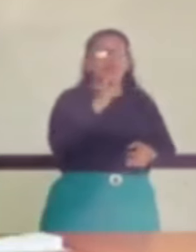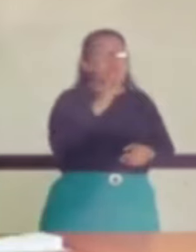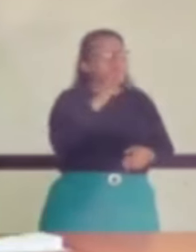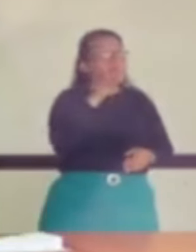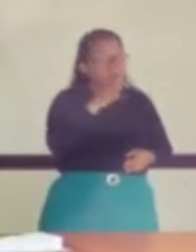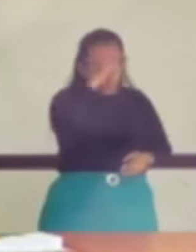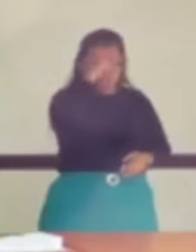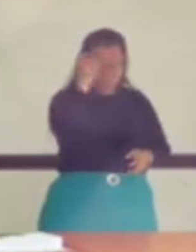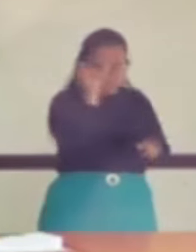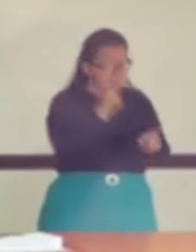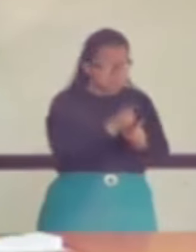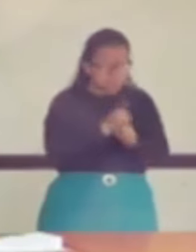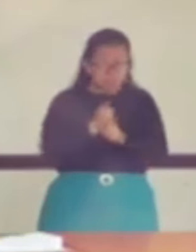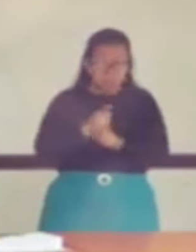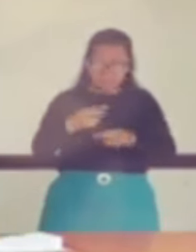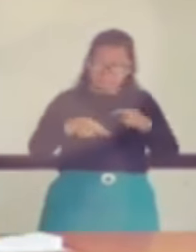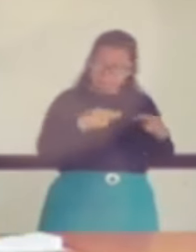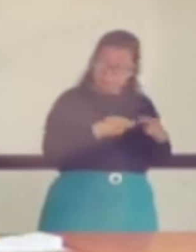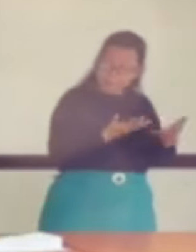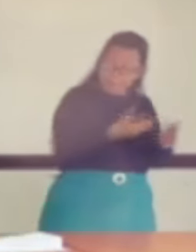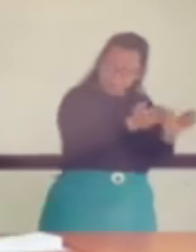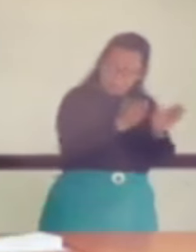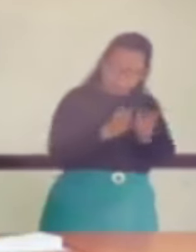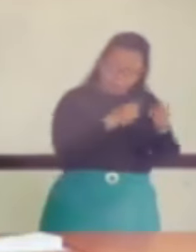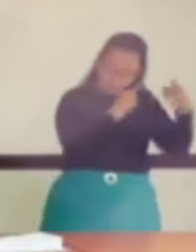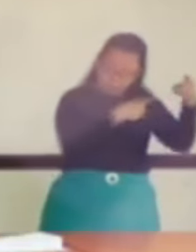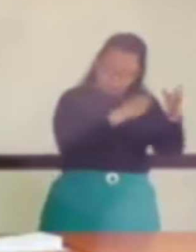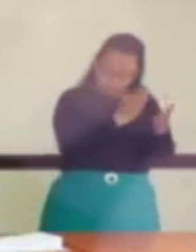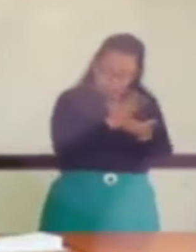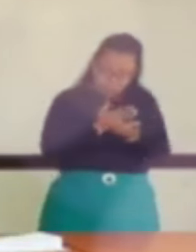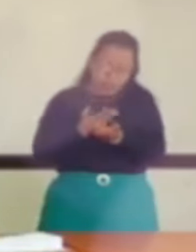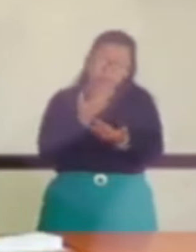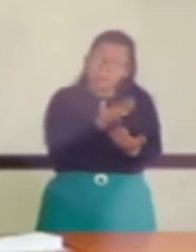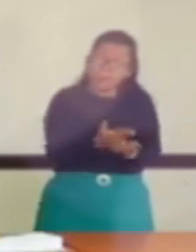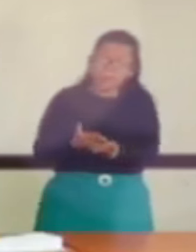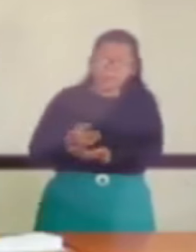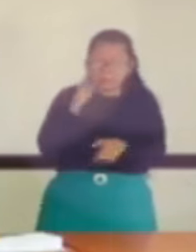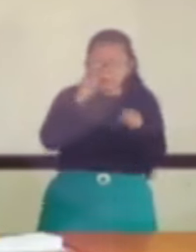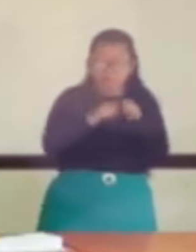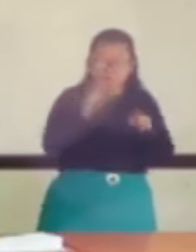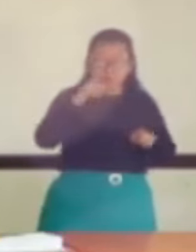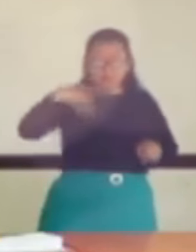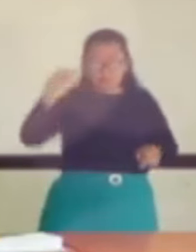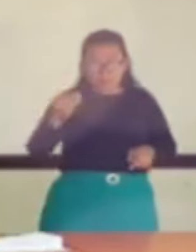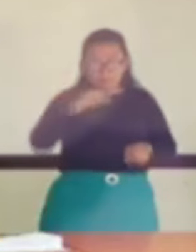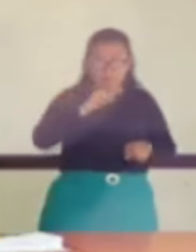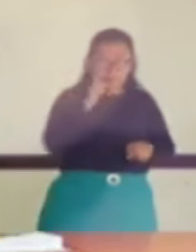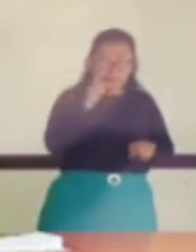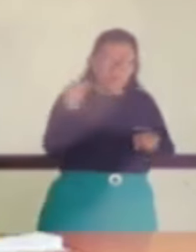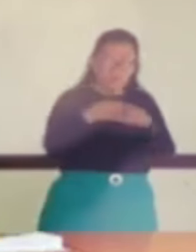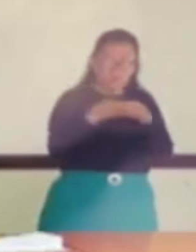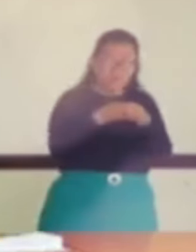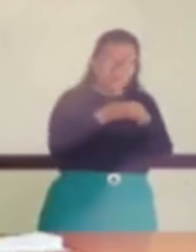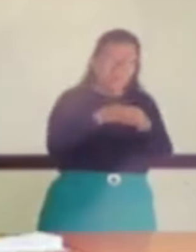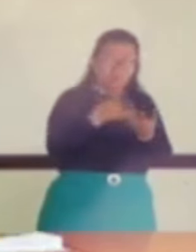el caso. Luego al licenciado Flores de la Comisión Nacional contra la Corrupción por respaldar, como él lo dijo, desde el punto de vista del